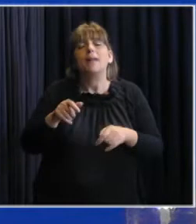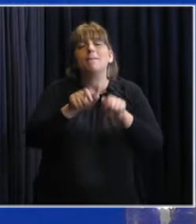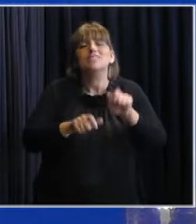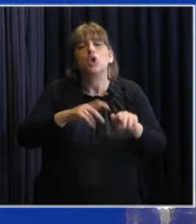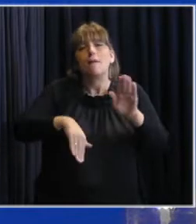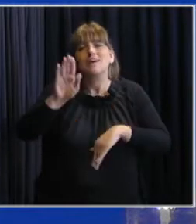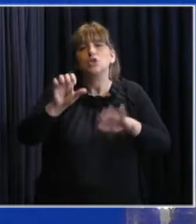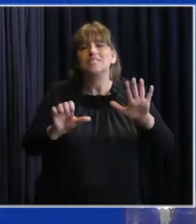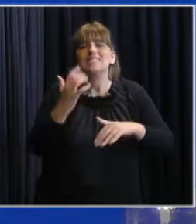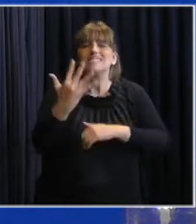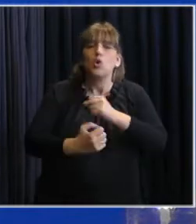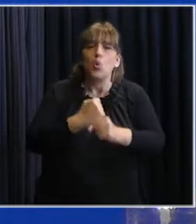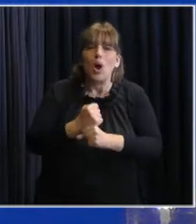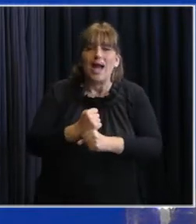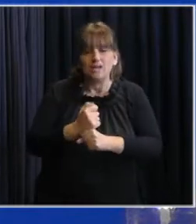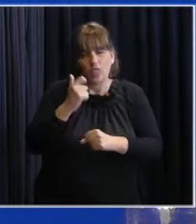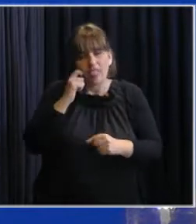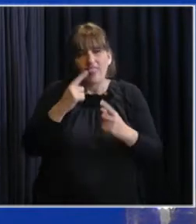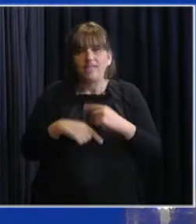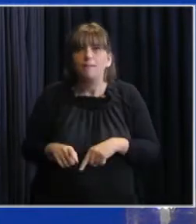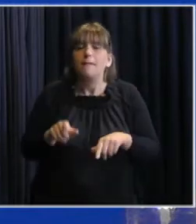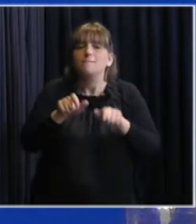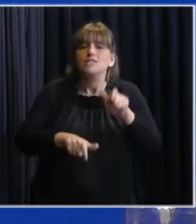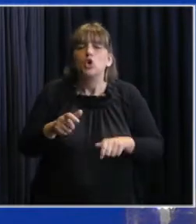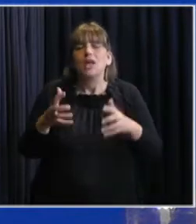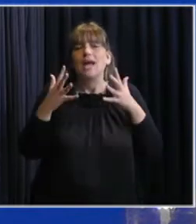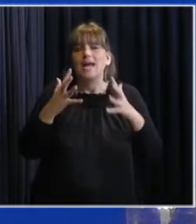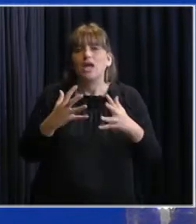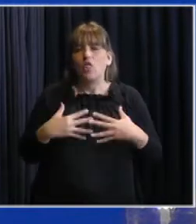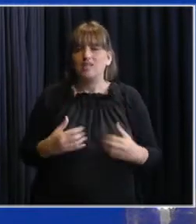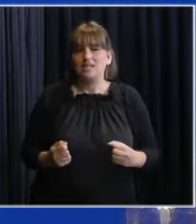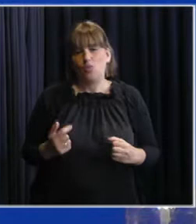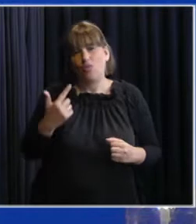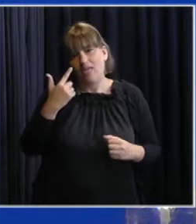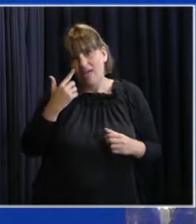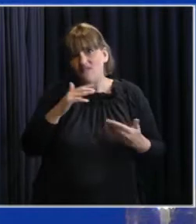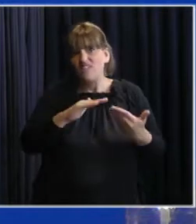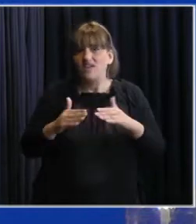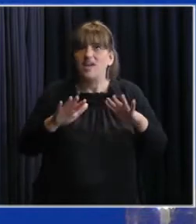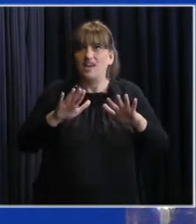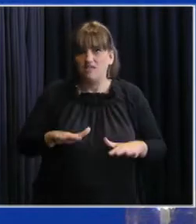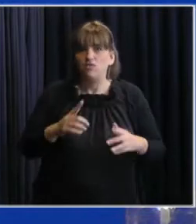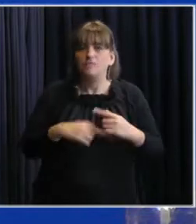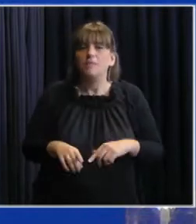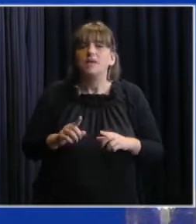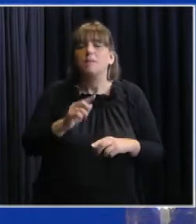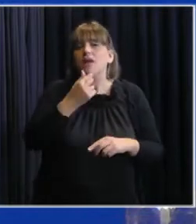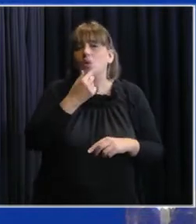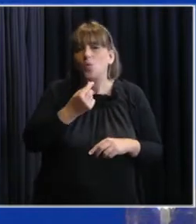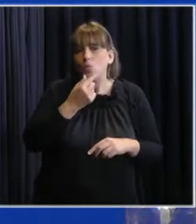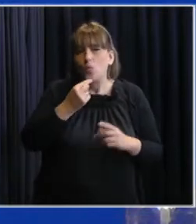65 años y también algunas personas que tienen riesgo de salud que bien los refugios para el jueves ya vamos a tener